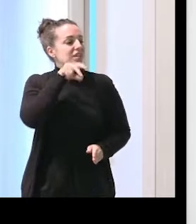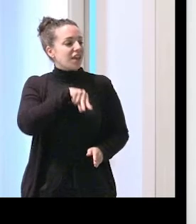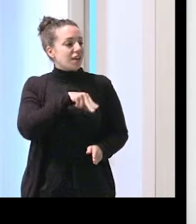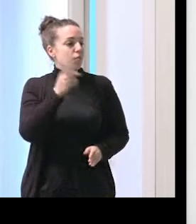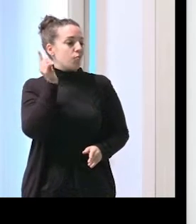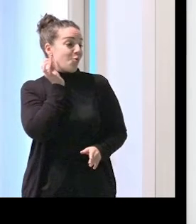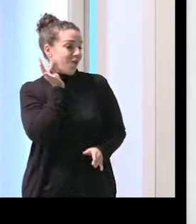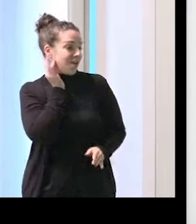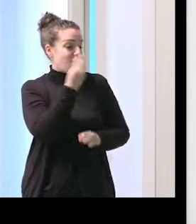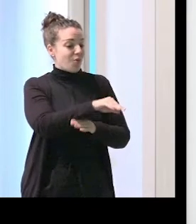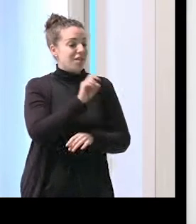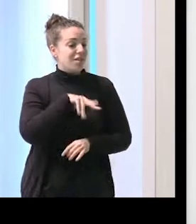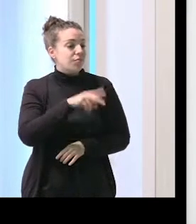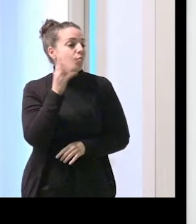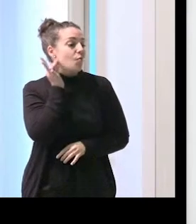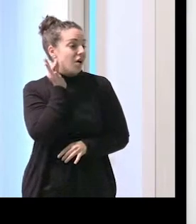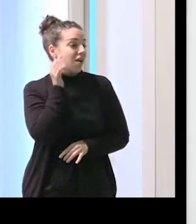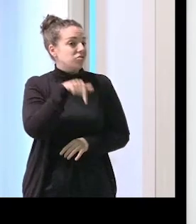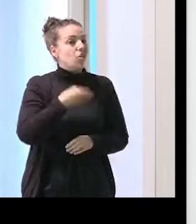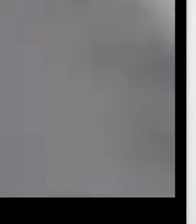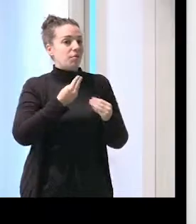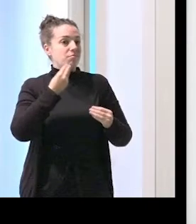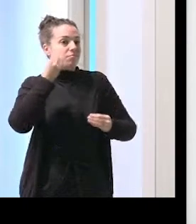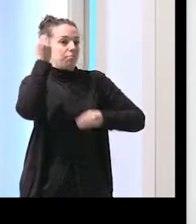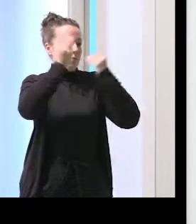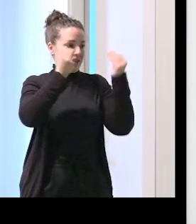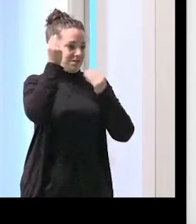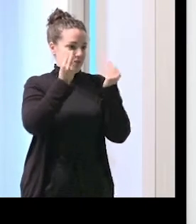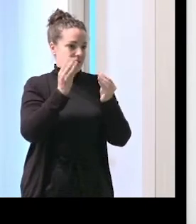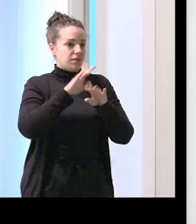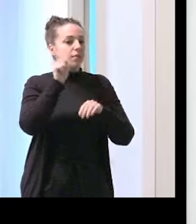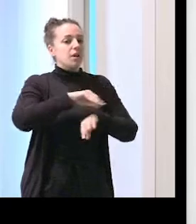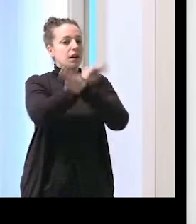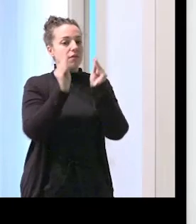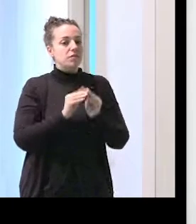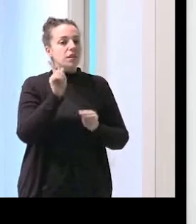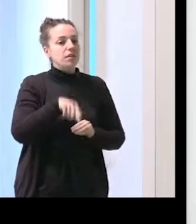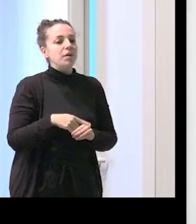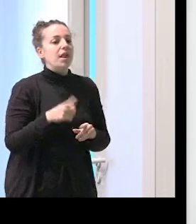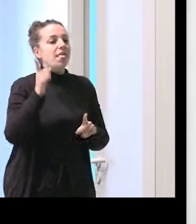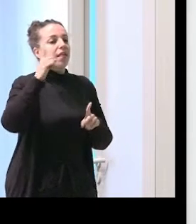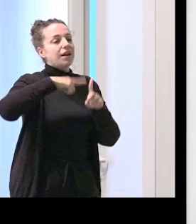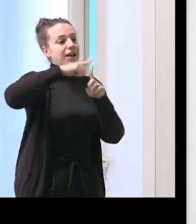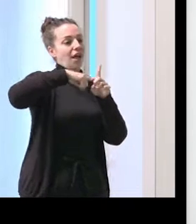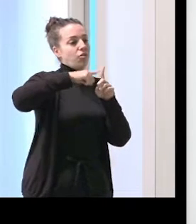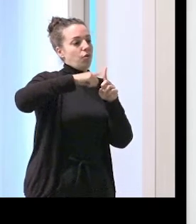¿Quién los cuida? Las mujeres. Y esto también habrá que pensar en reflexionar en otras cosas. Grado de pérdida auditiva,